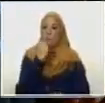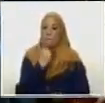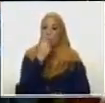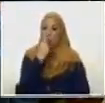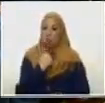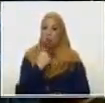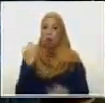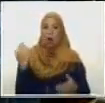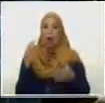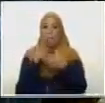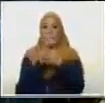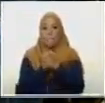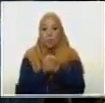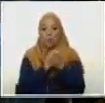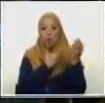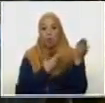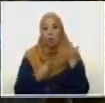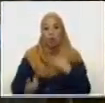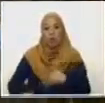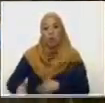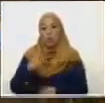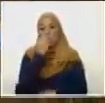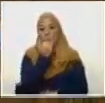nuestro hermano, nuestro camarada.